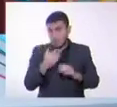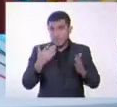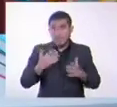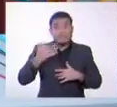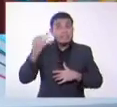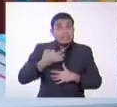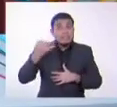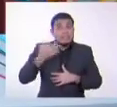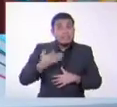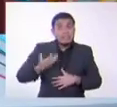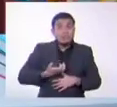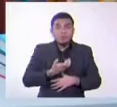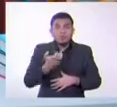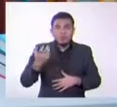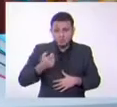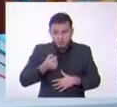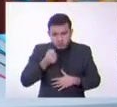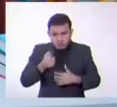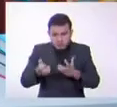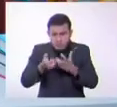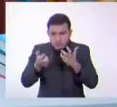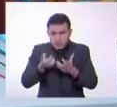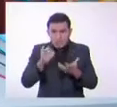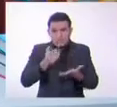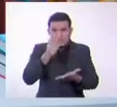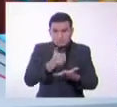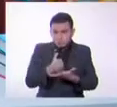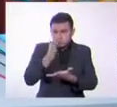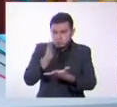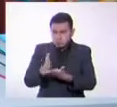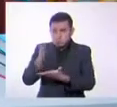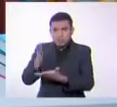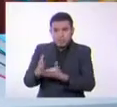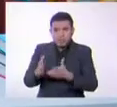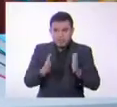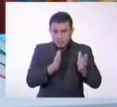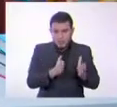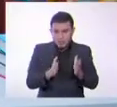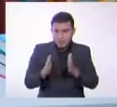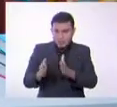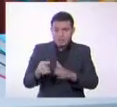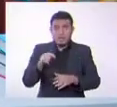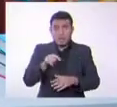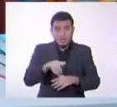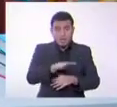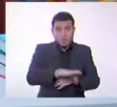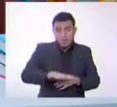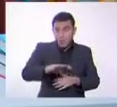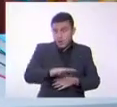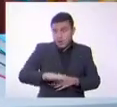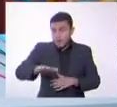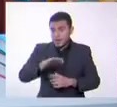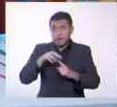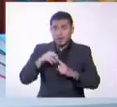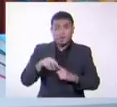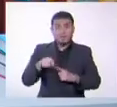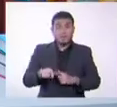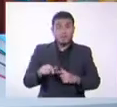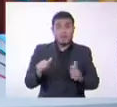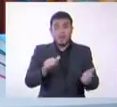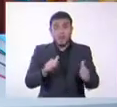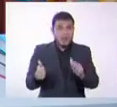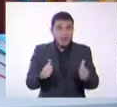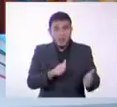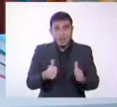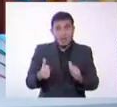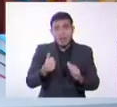de zonificar o delimitar las características climáticas de una región se debe a